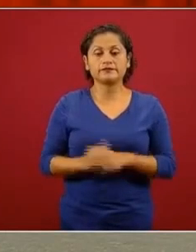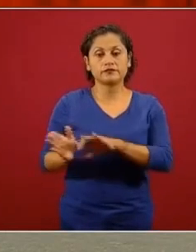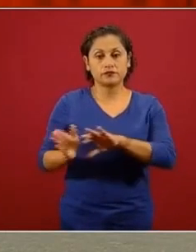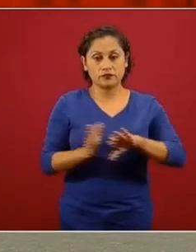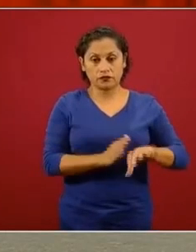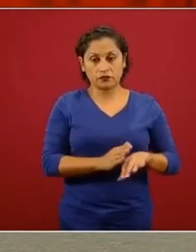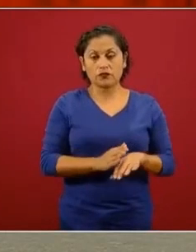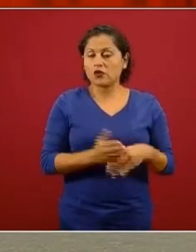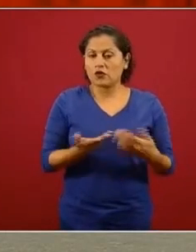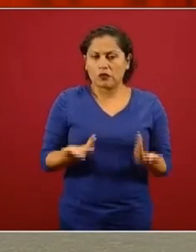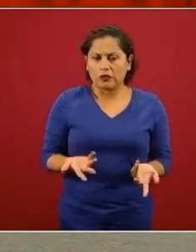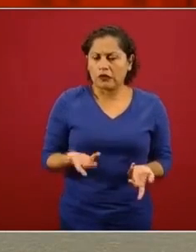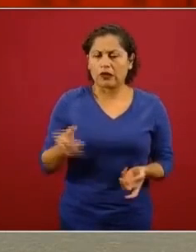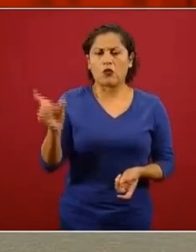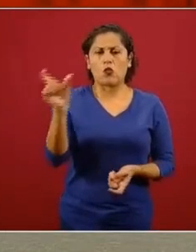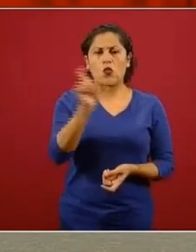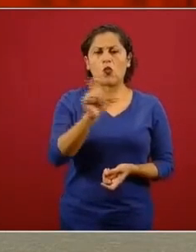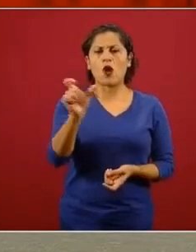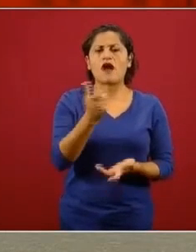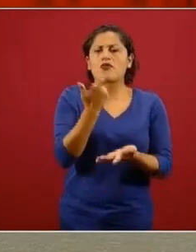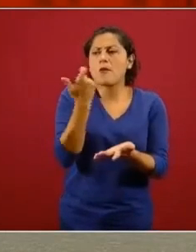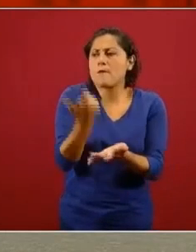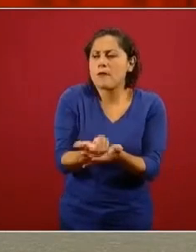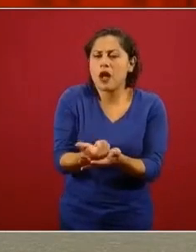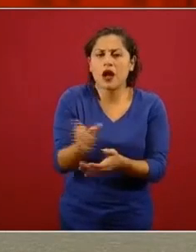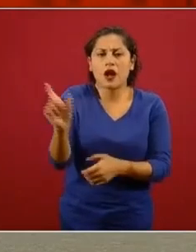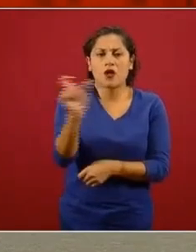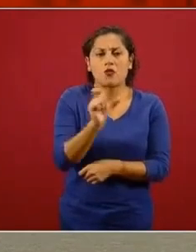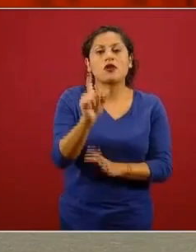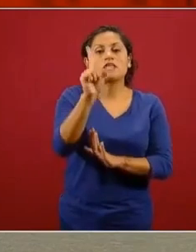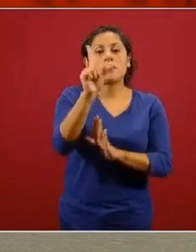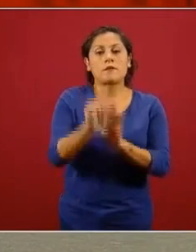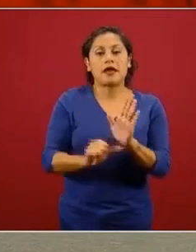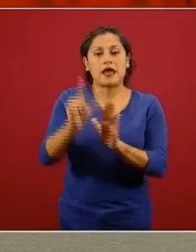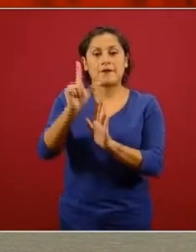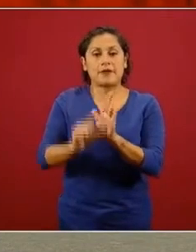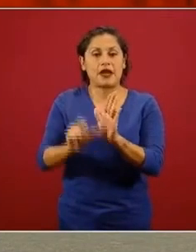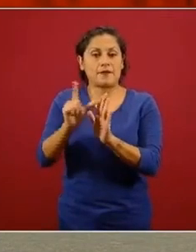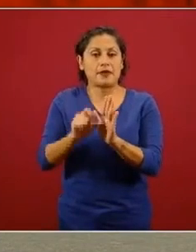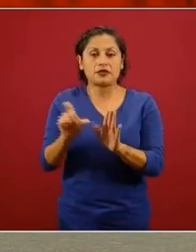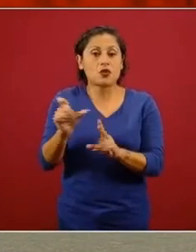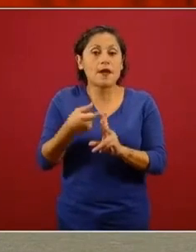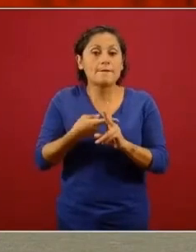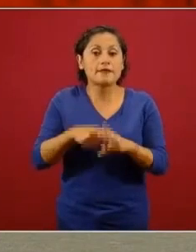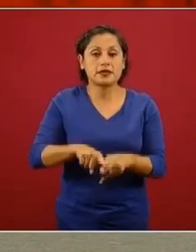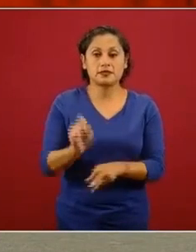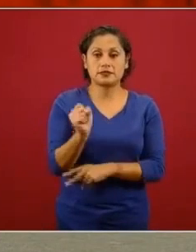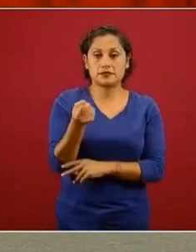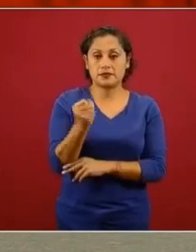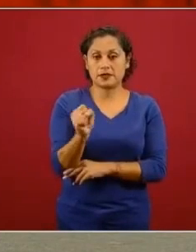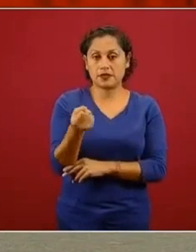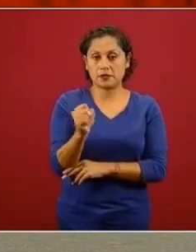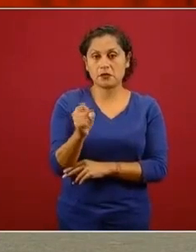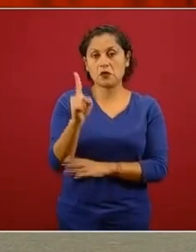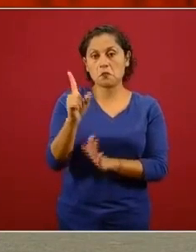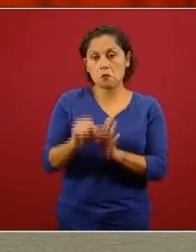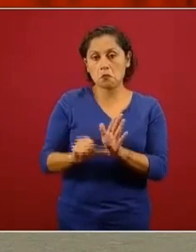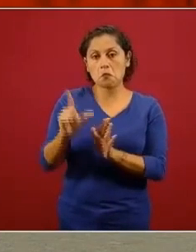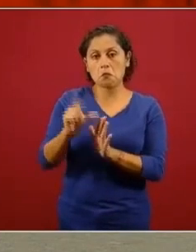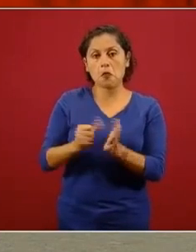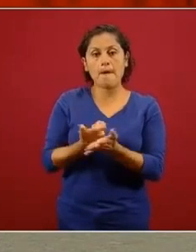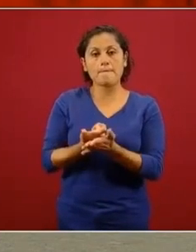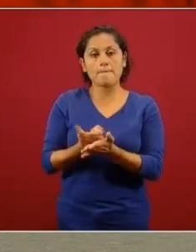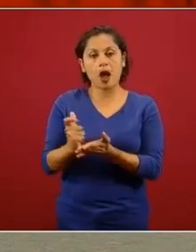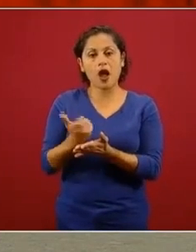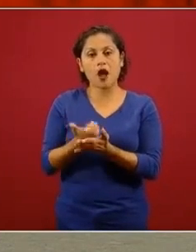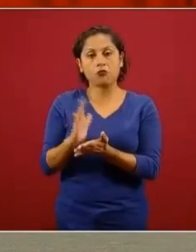¿Esto cada cuándo? Bueno, cada mes a partir del el cuarto mes, a partir del mes de septiembre. Idealmente, los